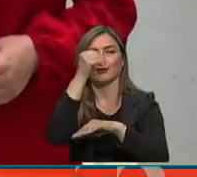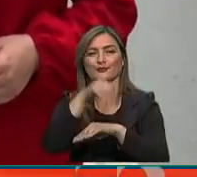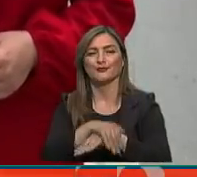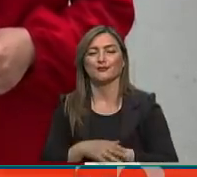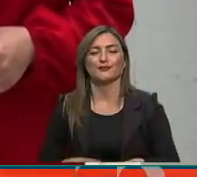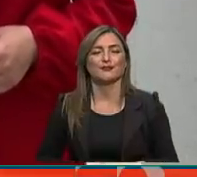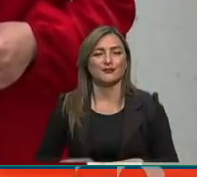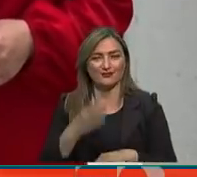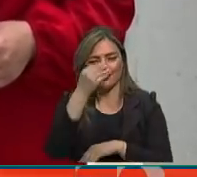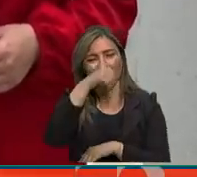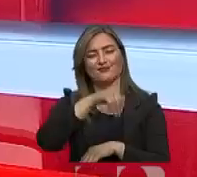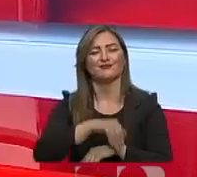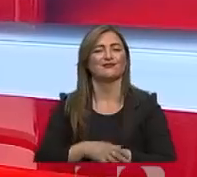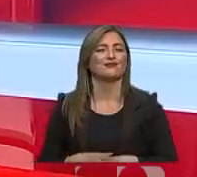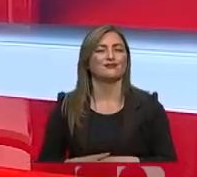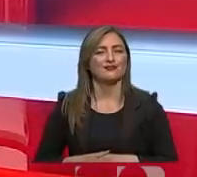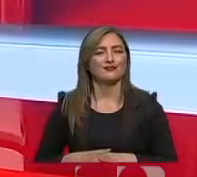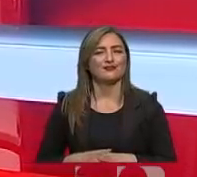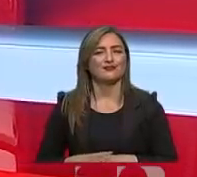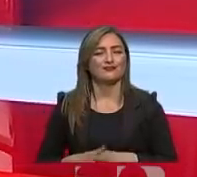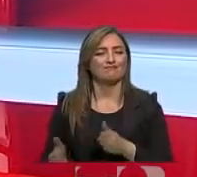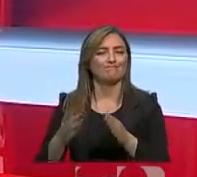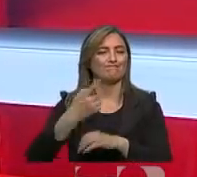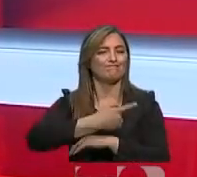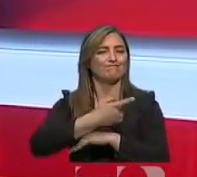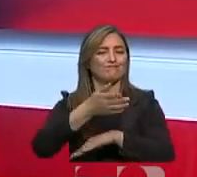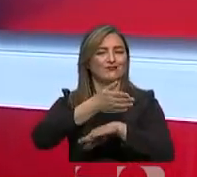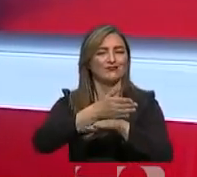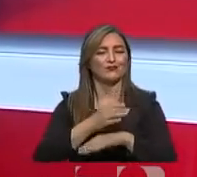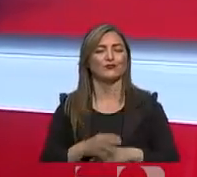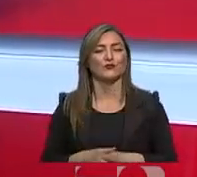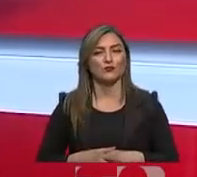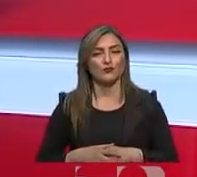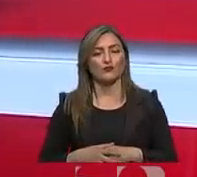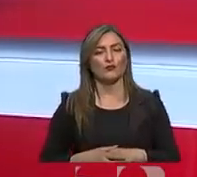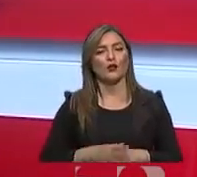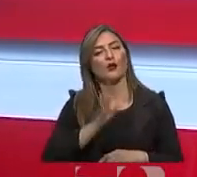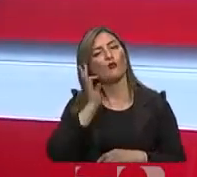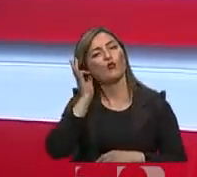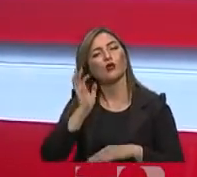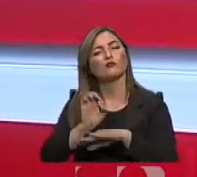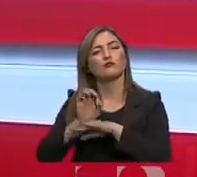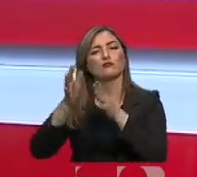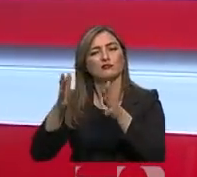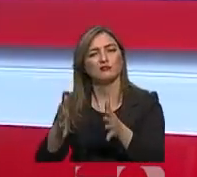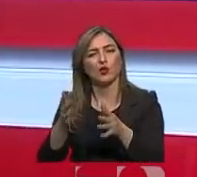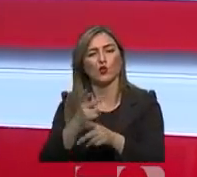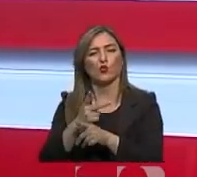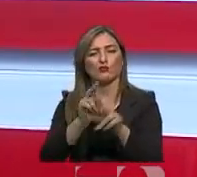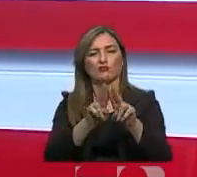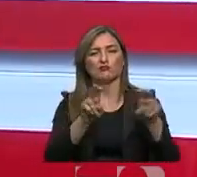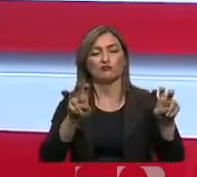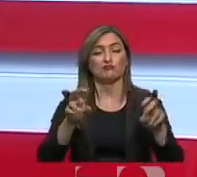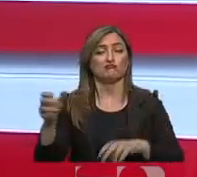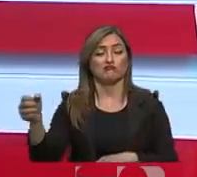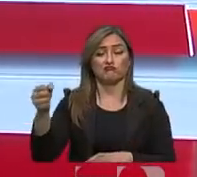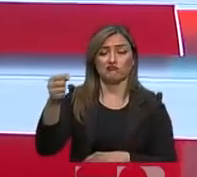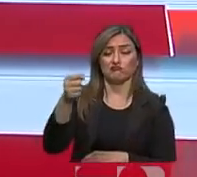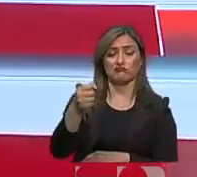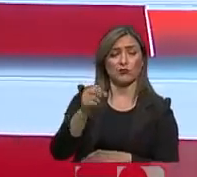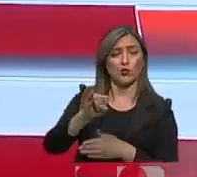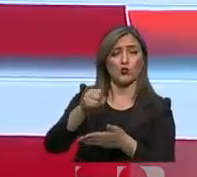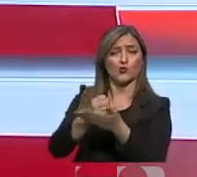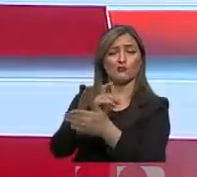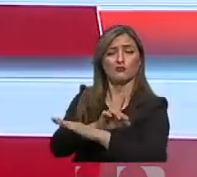Buenas tardes. Buenas tardes también para ti. Hace pocos días, la conservacionista ecuatoriana Yolanda Cacabaxe fue nombrada parte de la